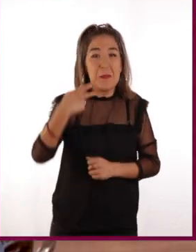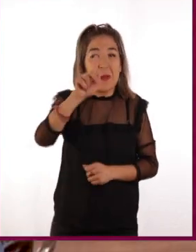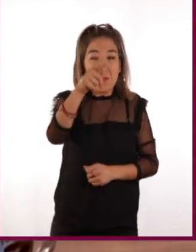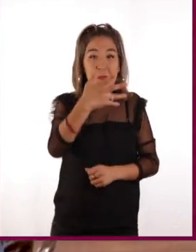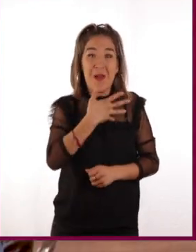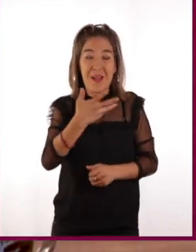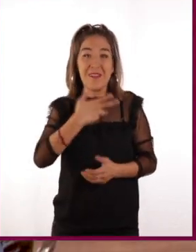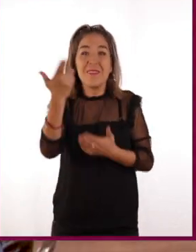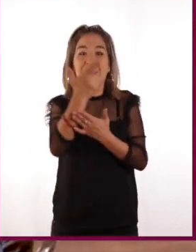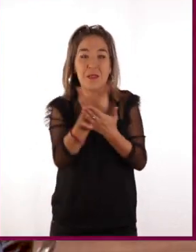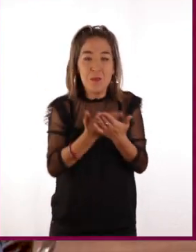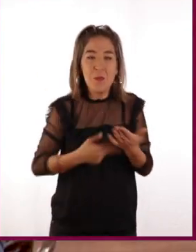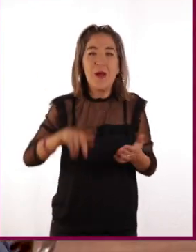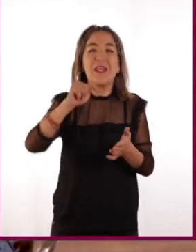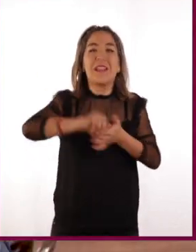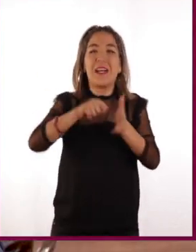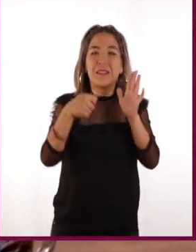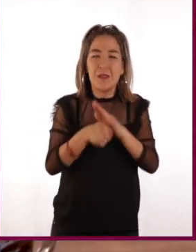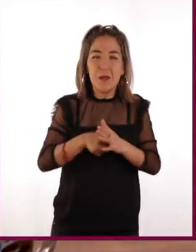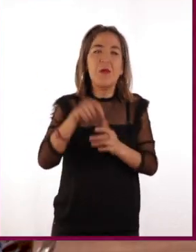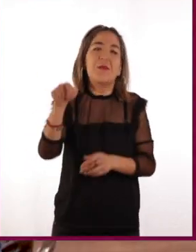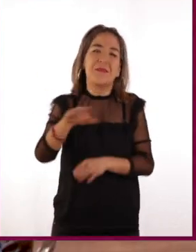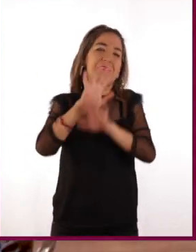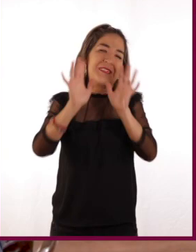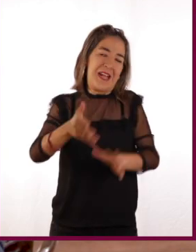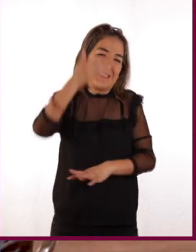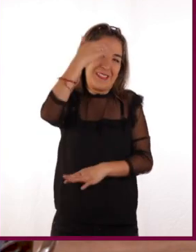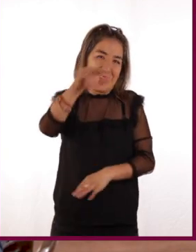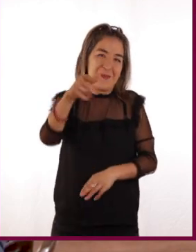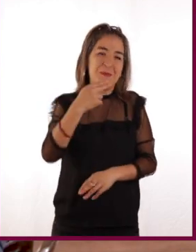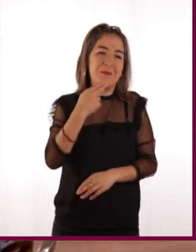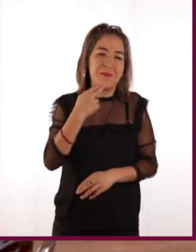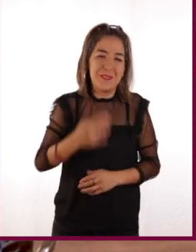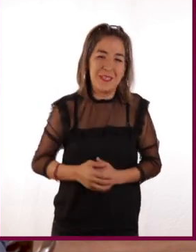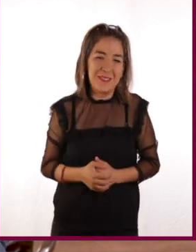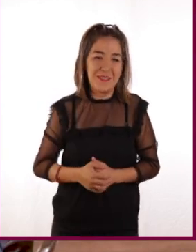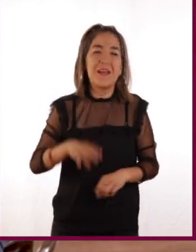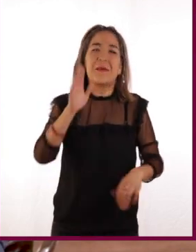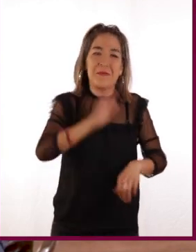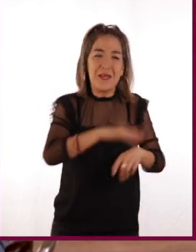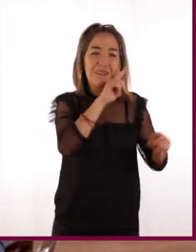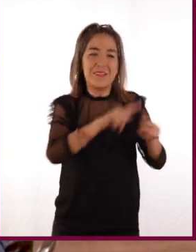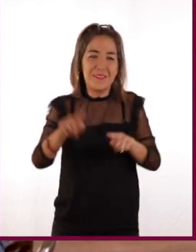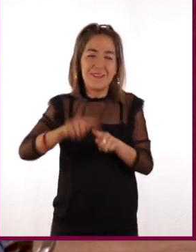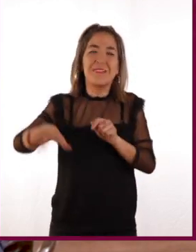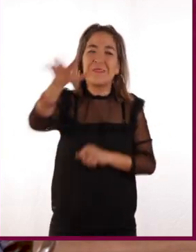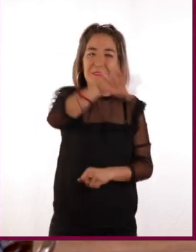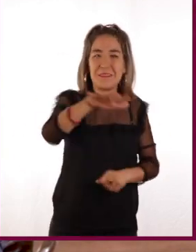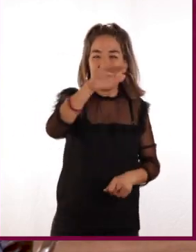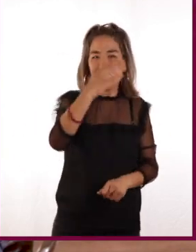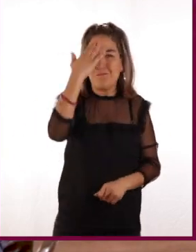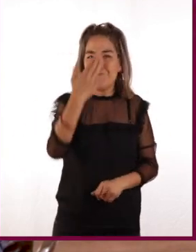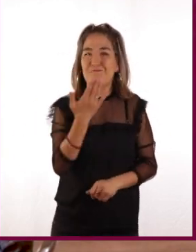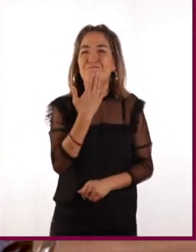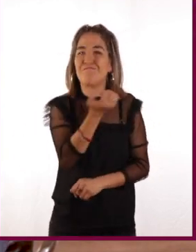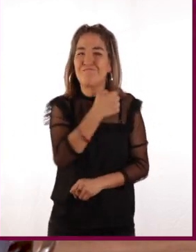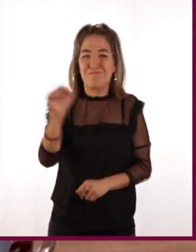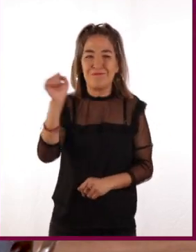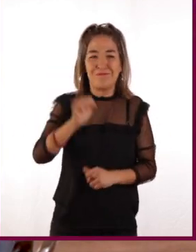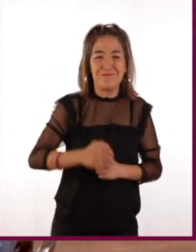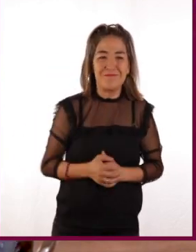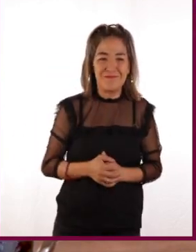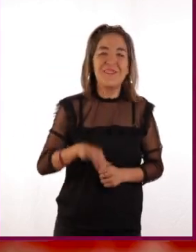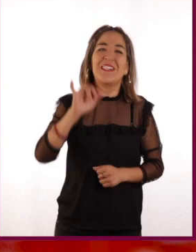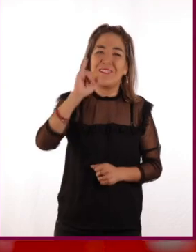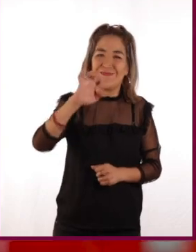utilizarlas. Pero si tienen dibujo técnico o alguna materia similar, pues ya la saben usar, ¿no? Seguro que hay varios en la audiencia que son más hábiles